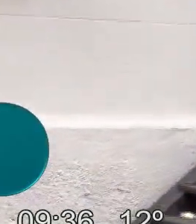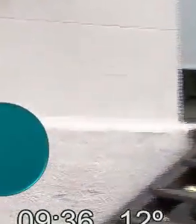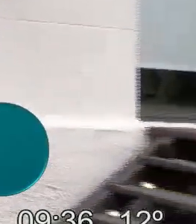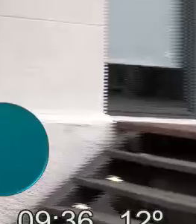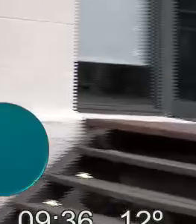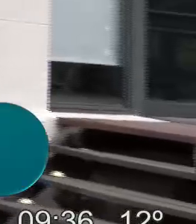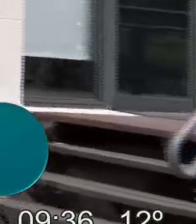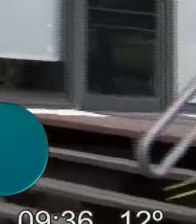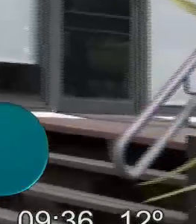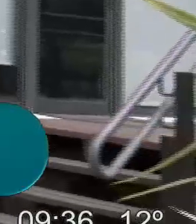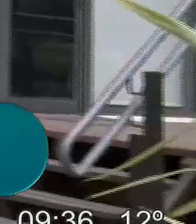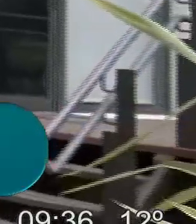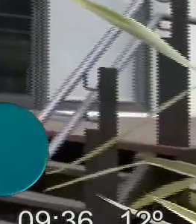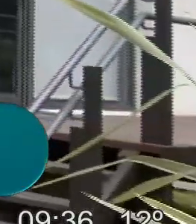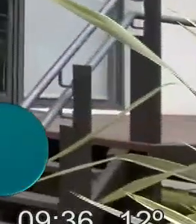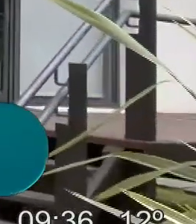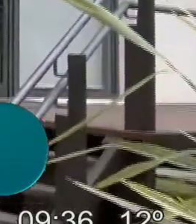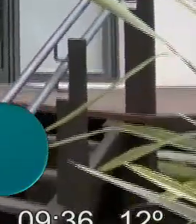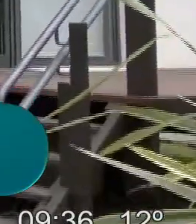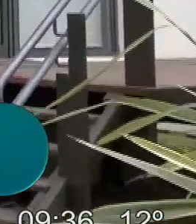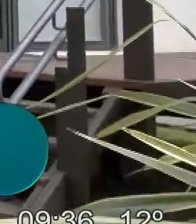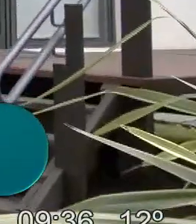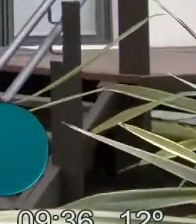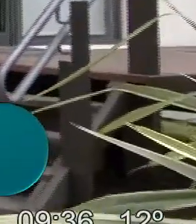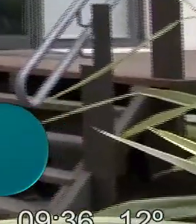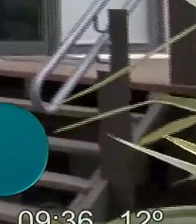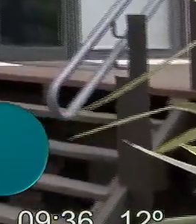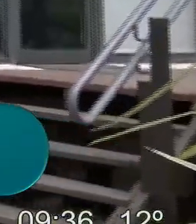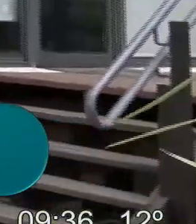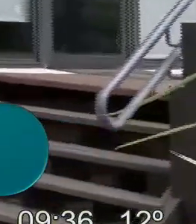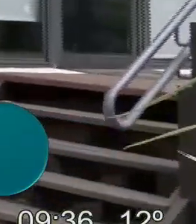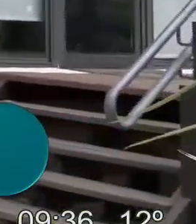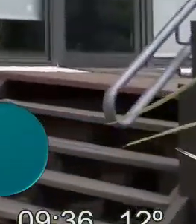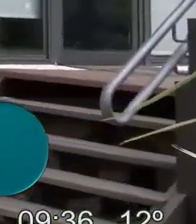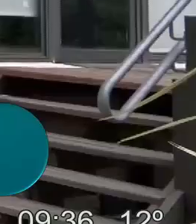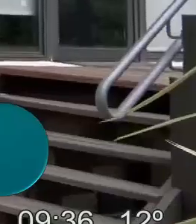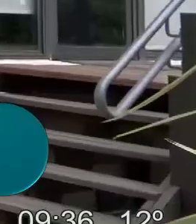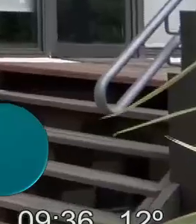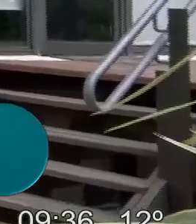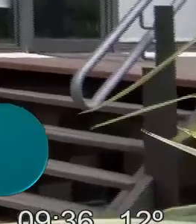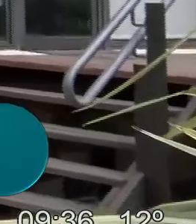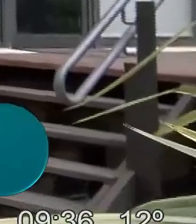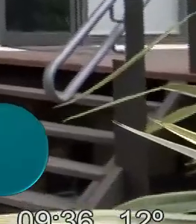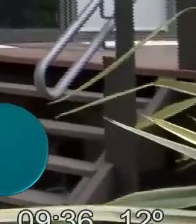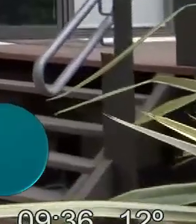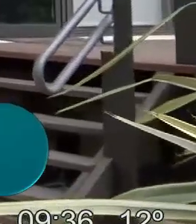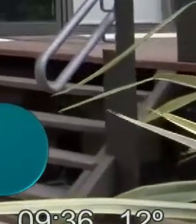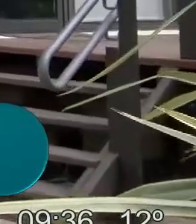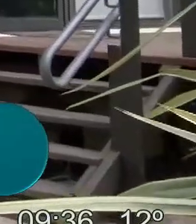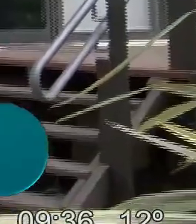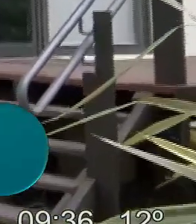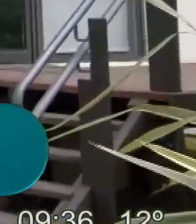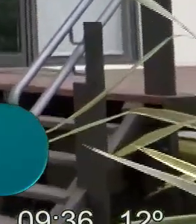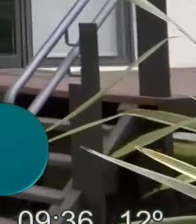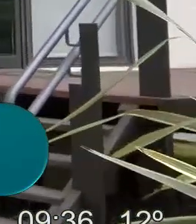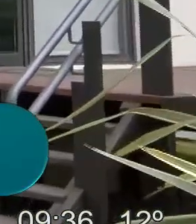hablar. Nos disculpamos aunque no vi una razón. A mi manera voy